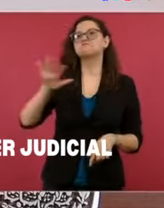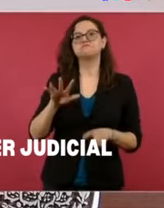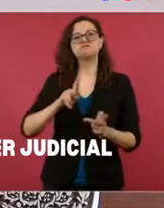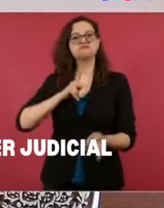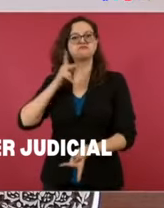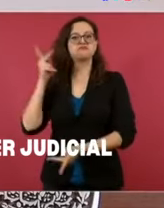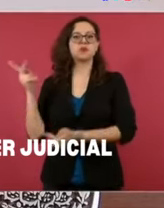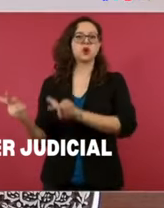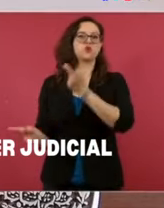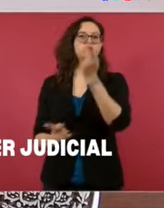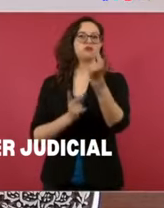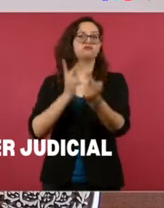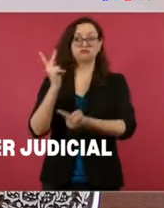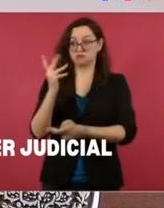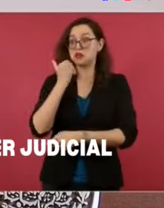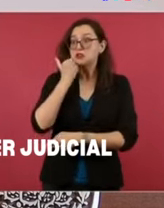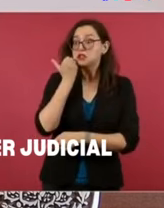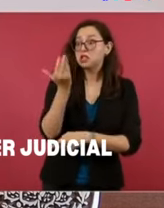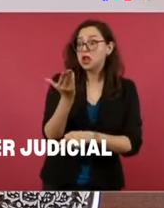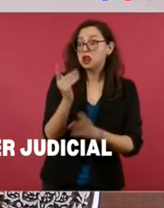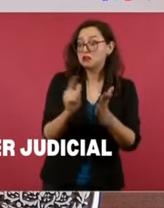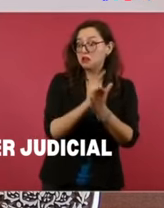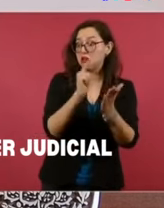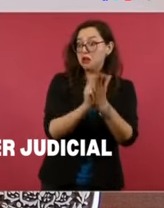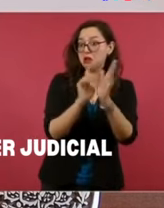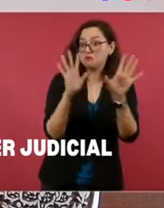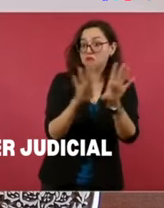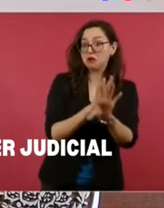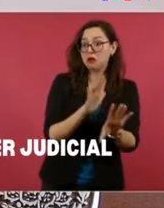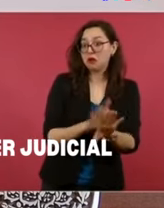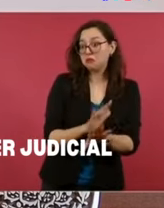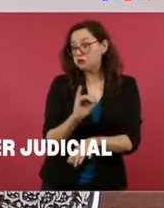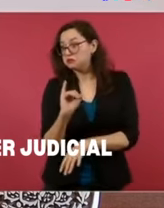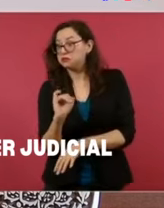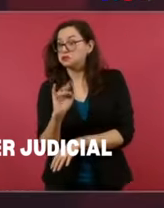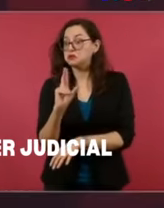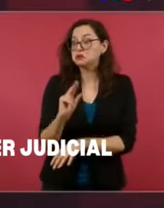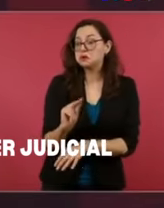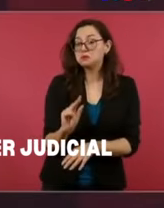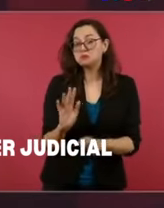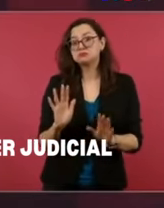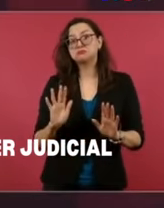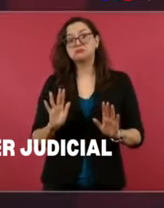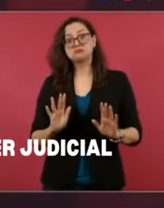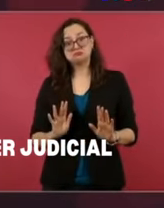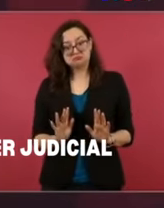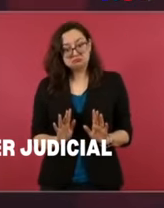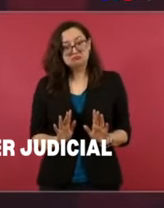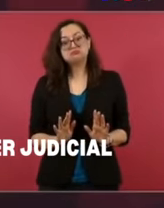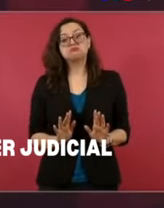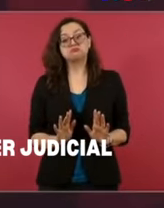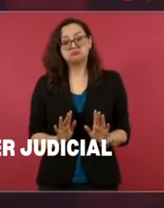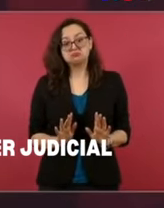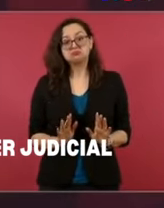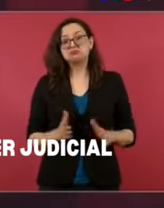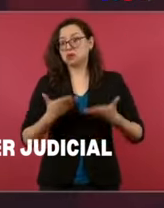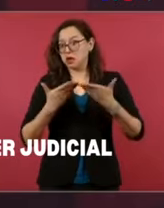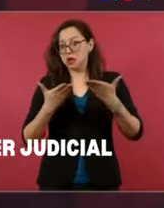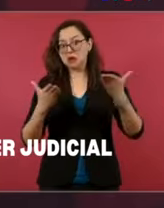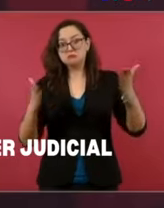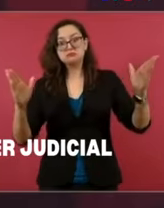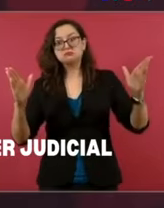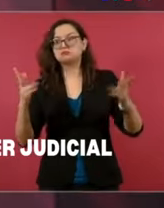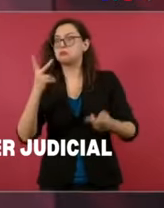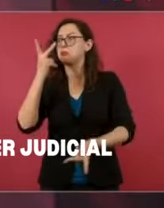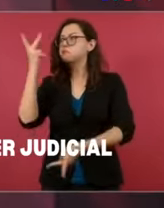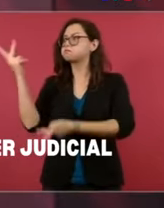Congreso, la nueva Cámara de Diputados, la nueva Cámara de Senadores, que se haga una discusión muy amplia en